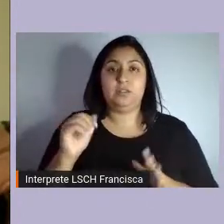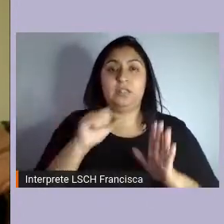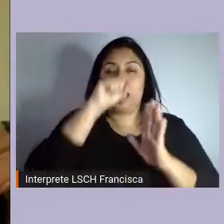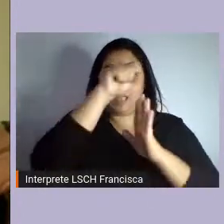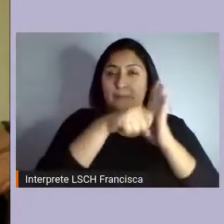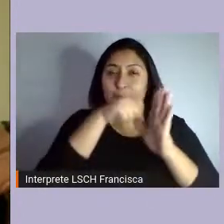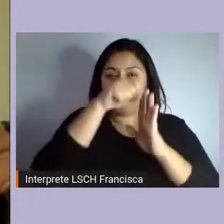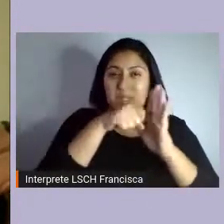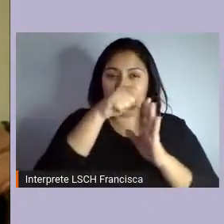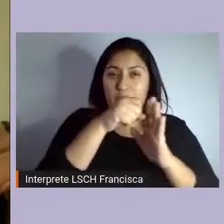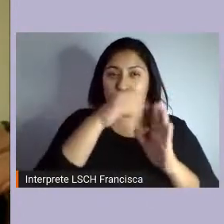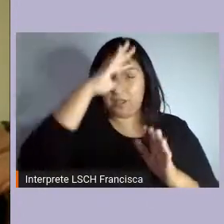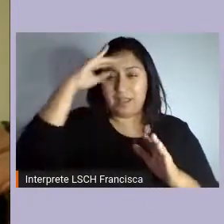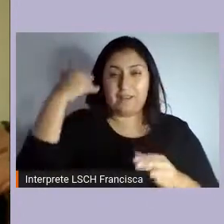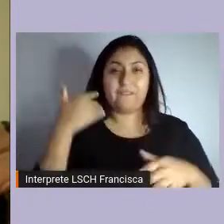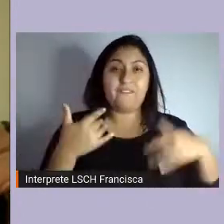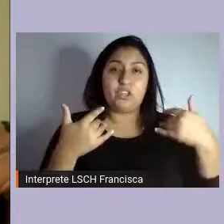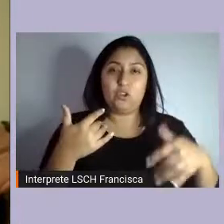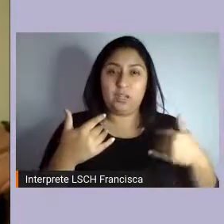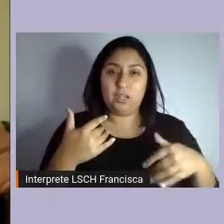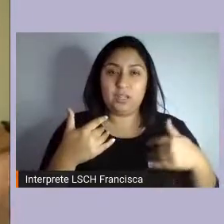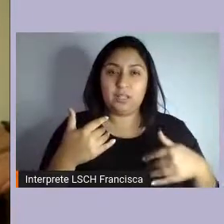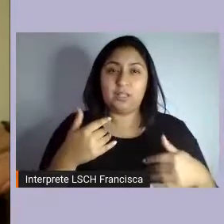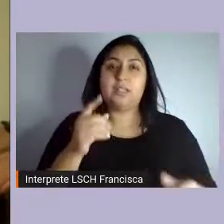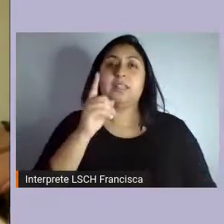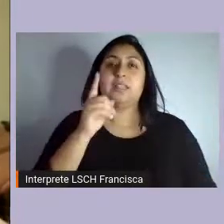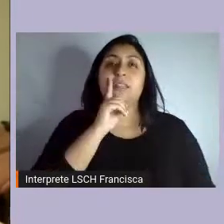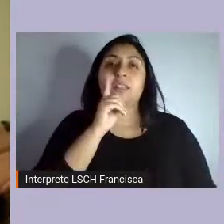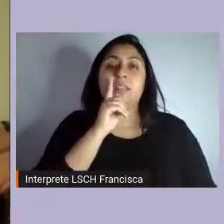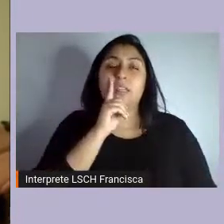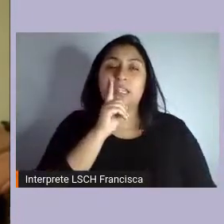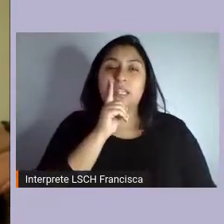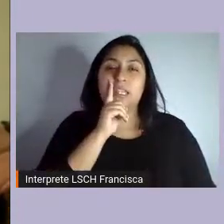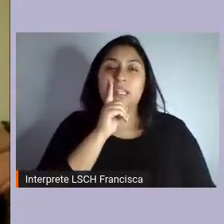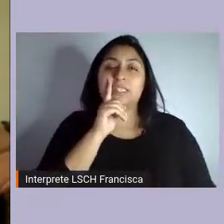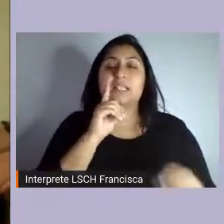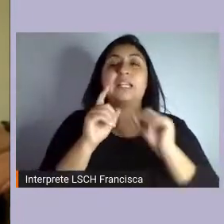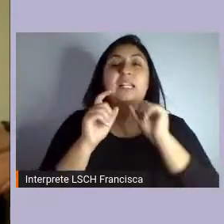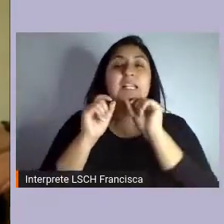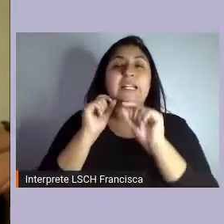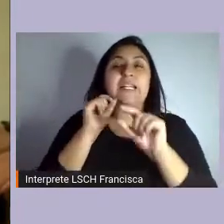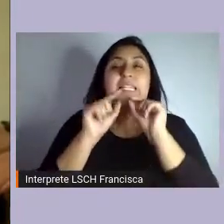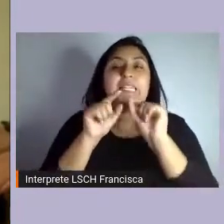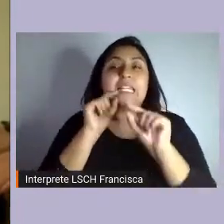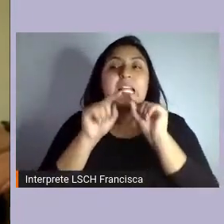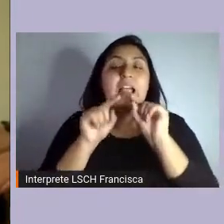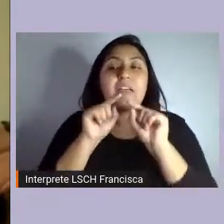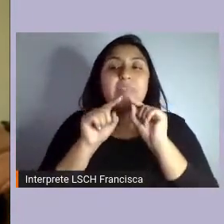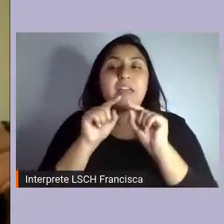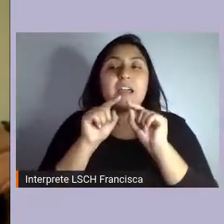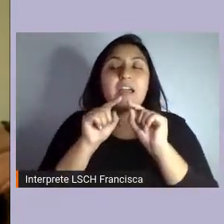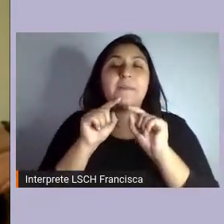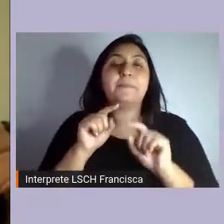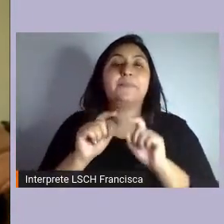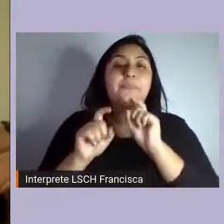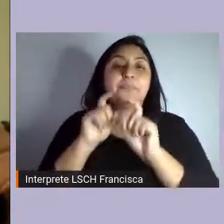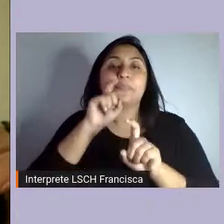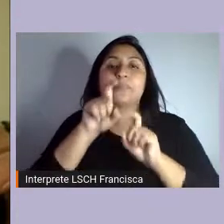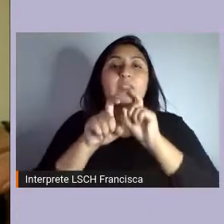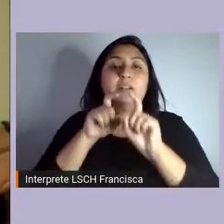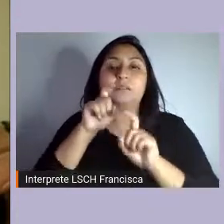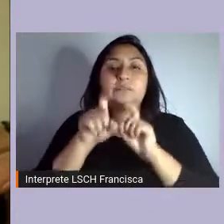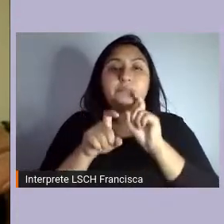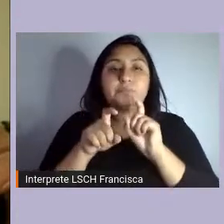Violeta Parra tiene que ser criticada, ¿cierto? Yo me atrevo a decirlo. A la luz